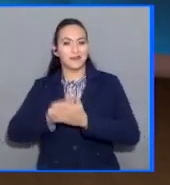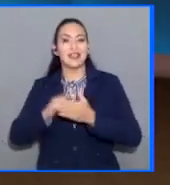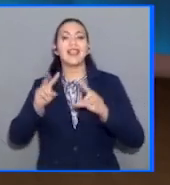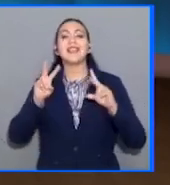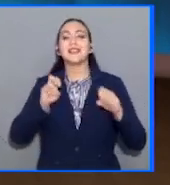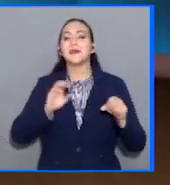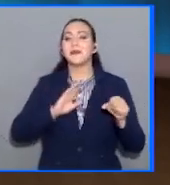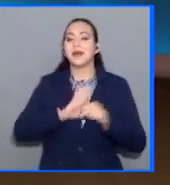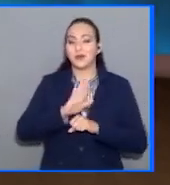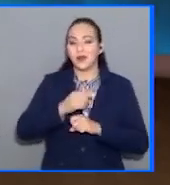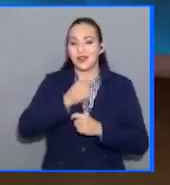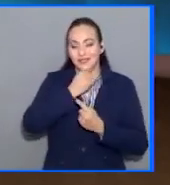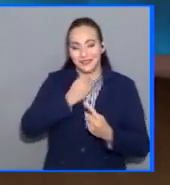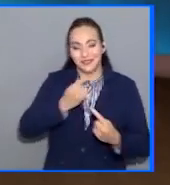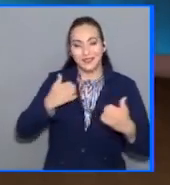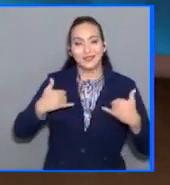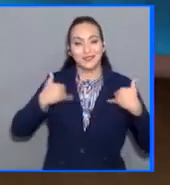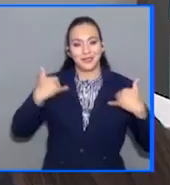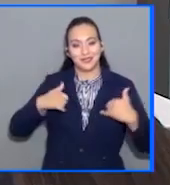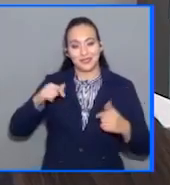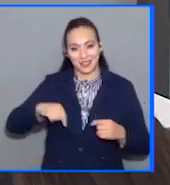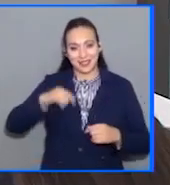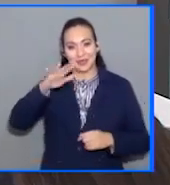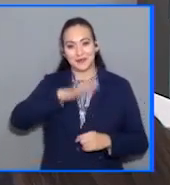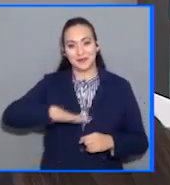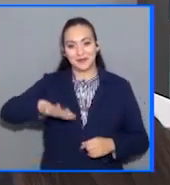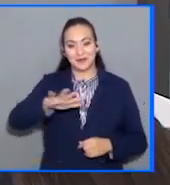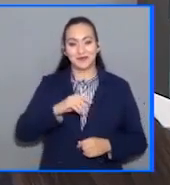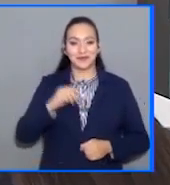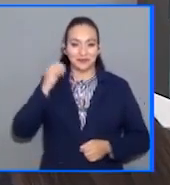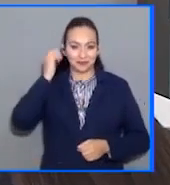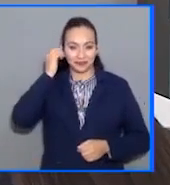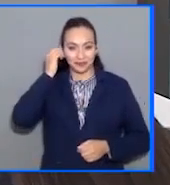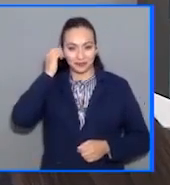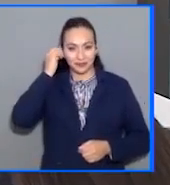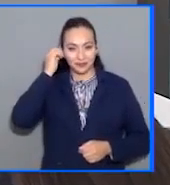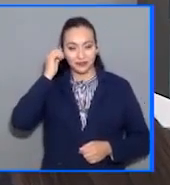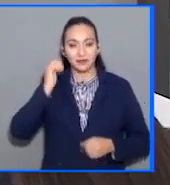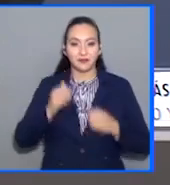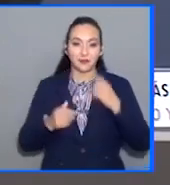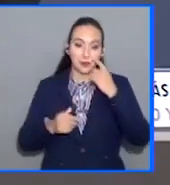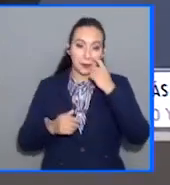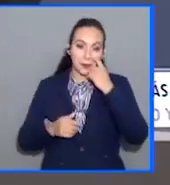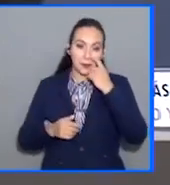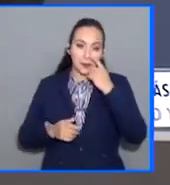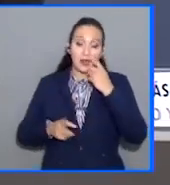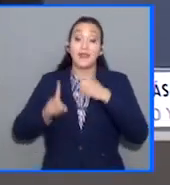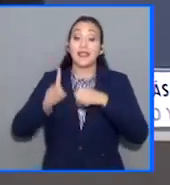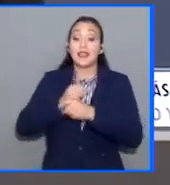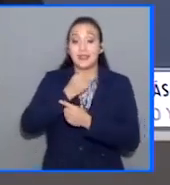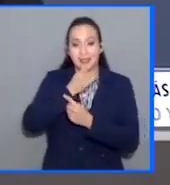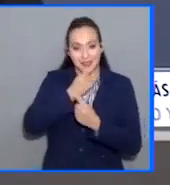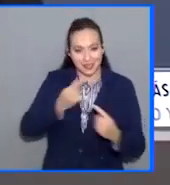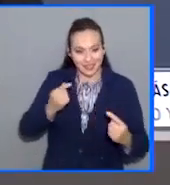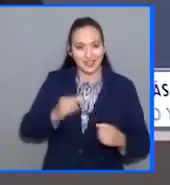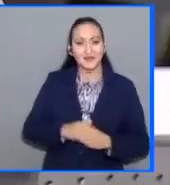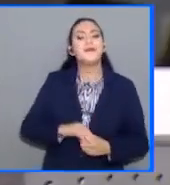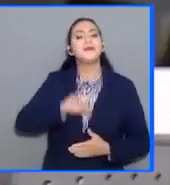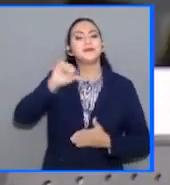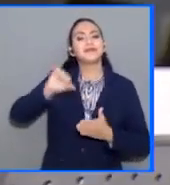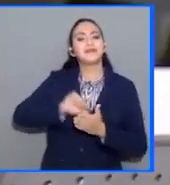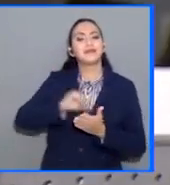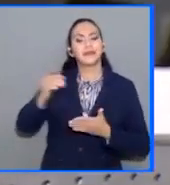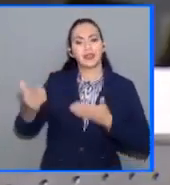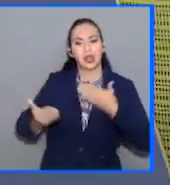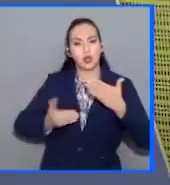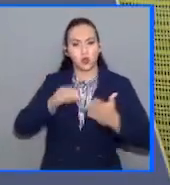y la adolescencia en la región. En el marco del Día de la Niñez, el Centro de Estudios Constitucionales de la Suprema